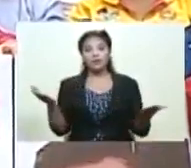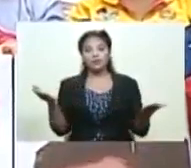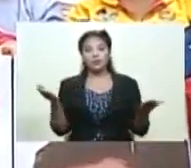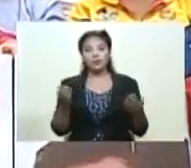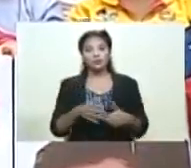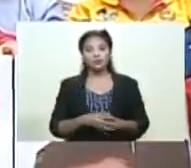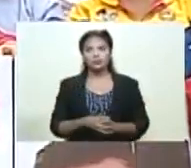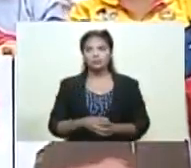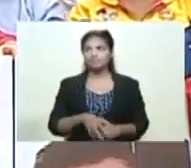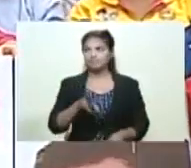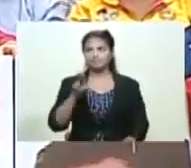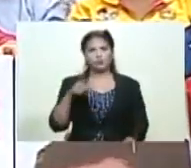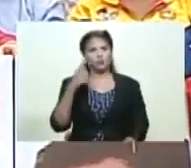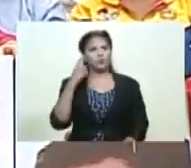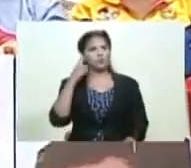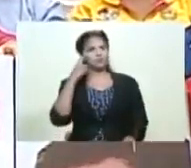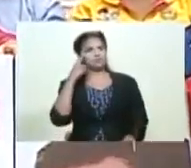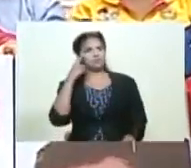nunca pensaron,